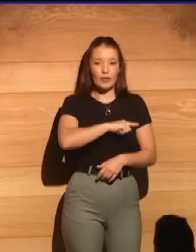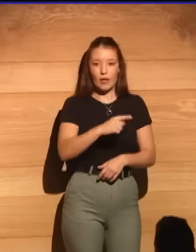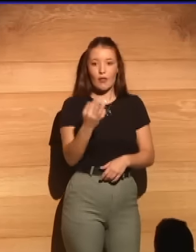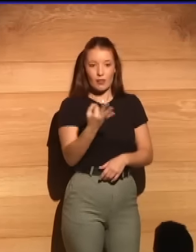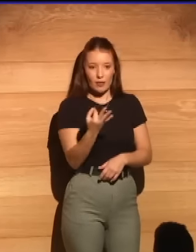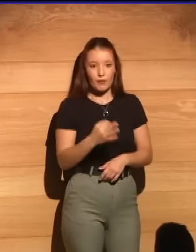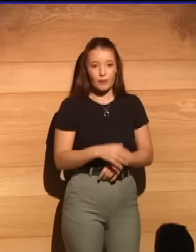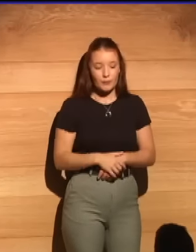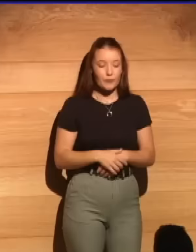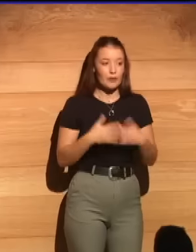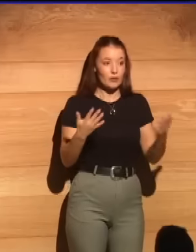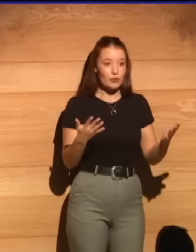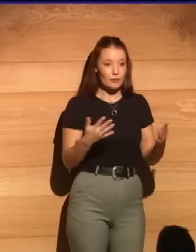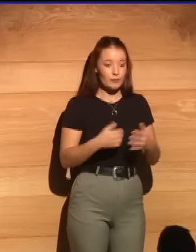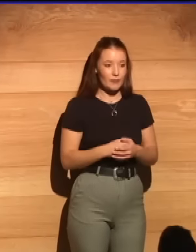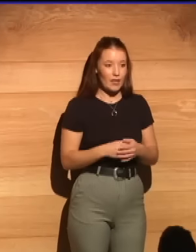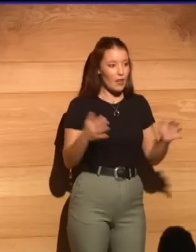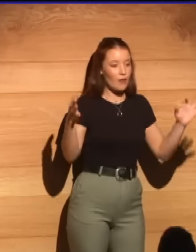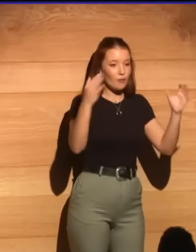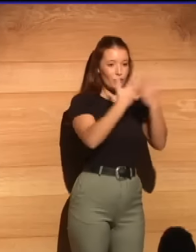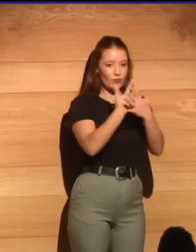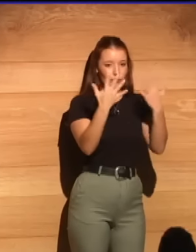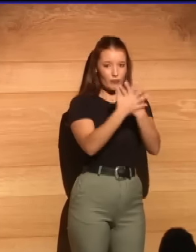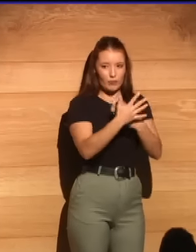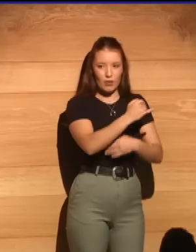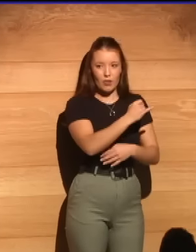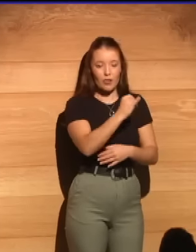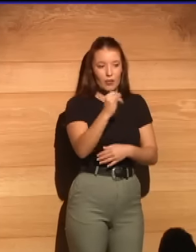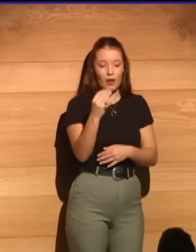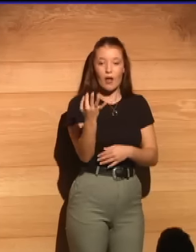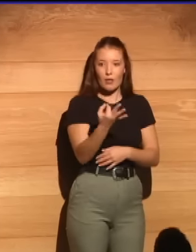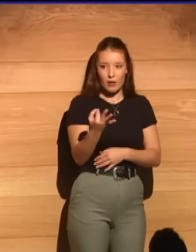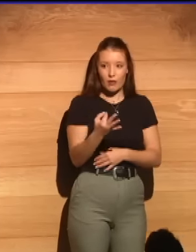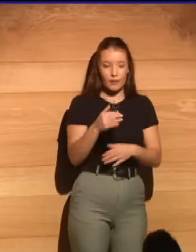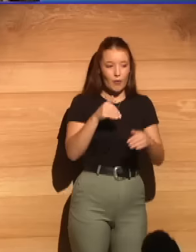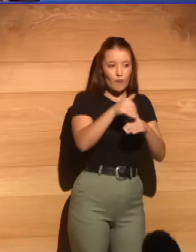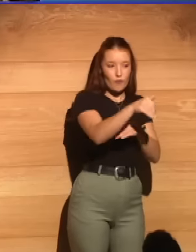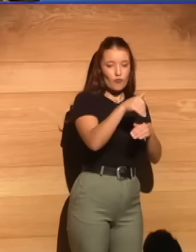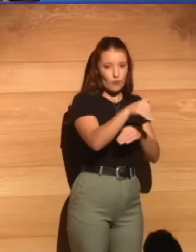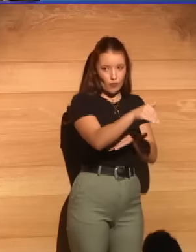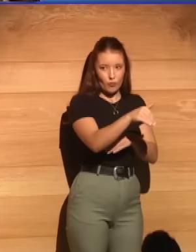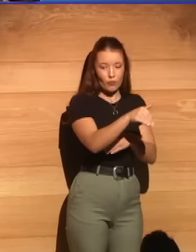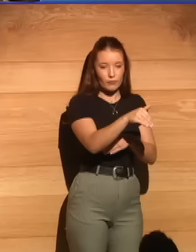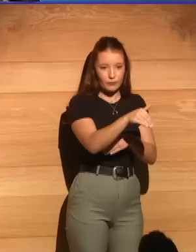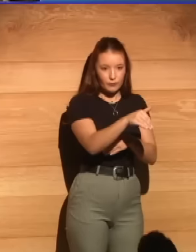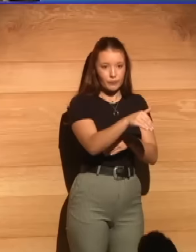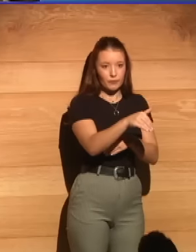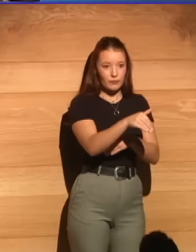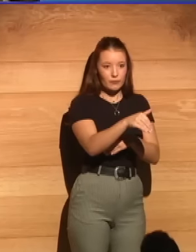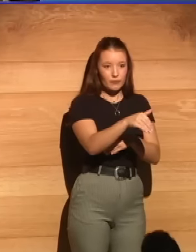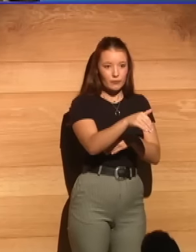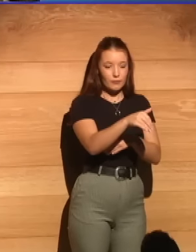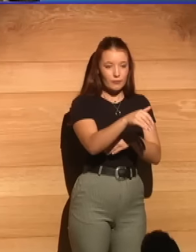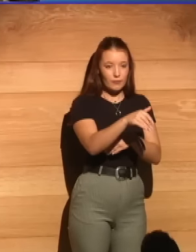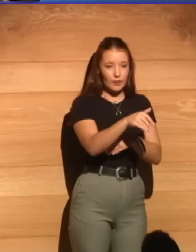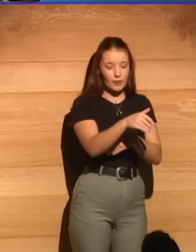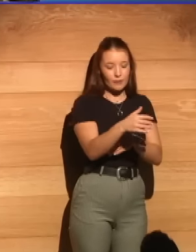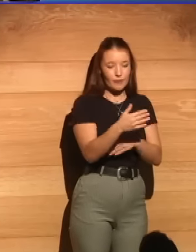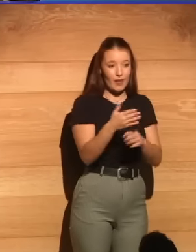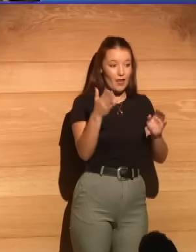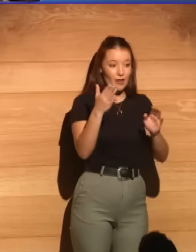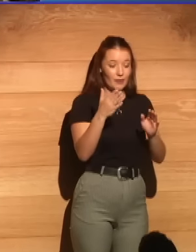pura se mezclan en las nuevas profesiones del futuro. Por tanto, es absolutamente artificioso empezar a decidir tan pronto itinerarios